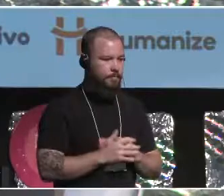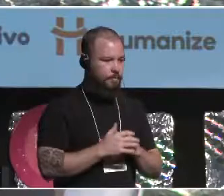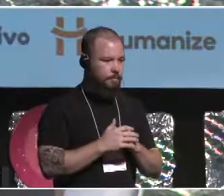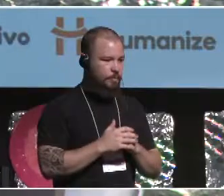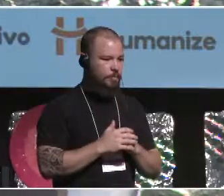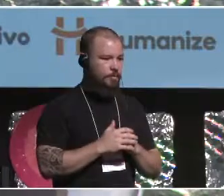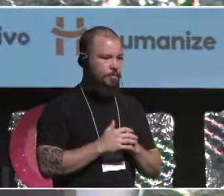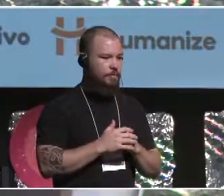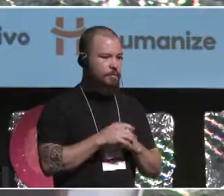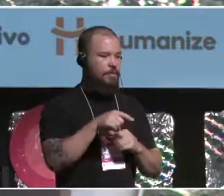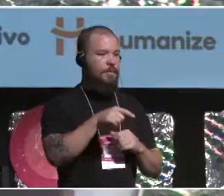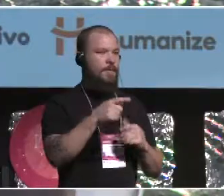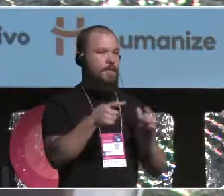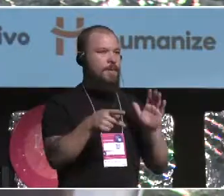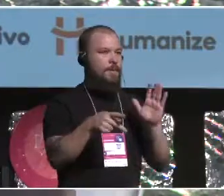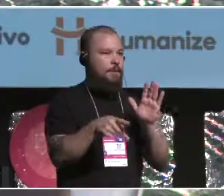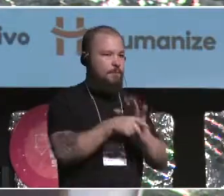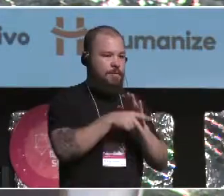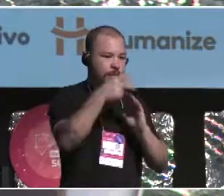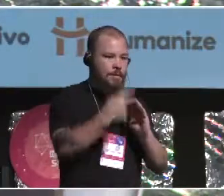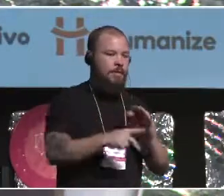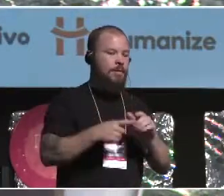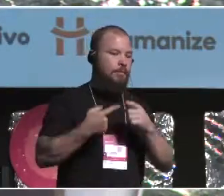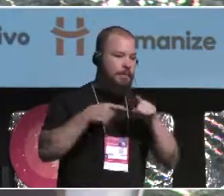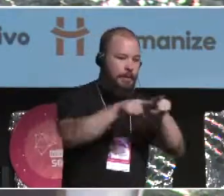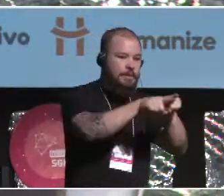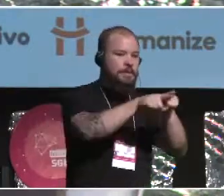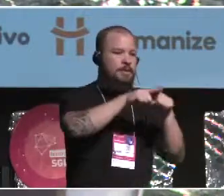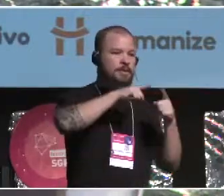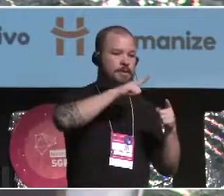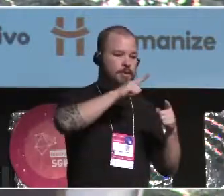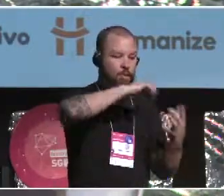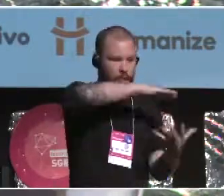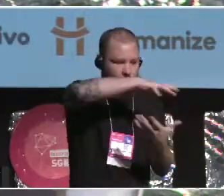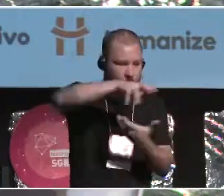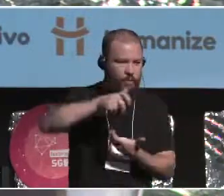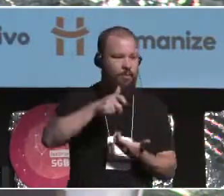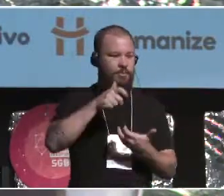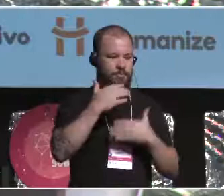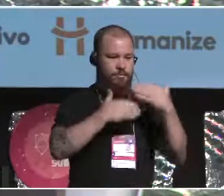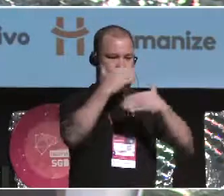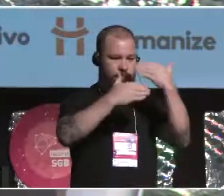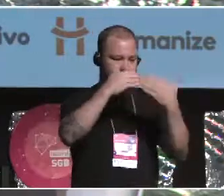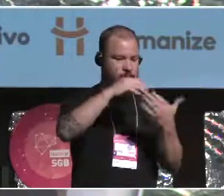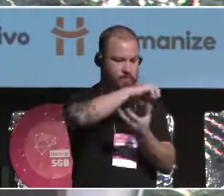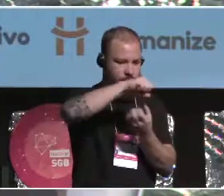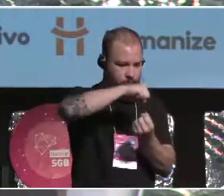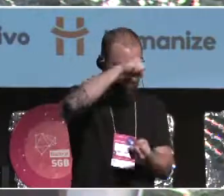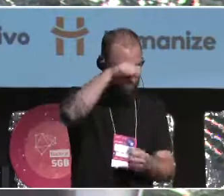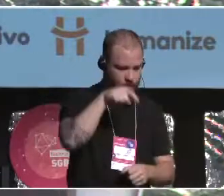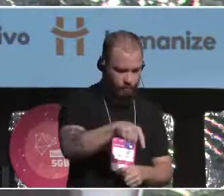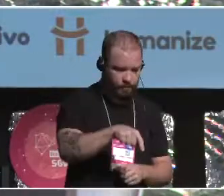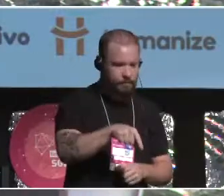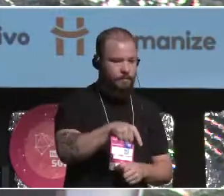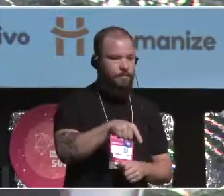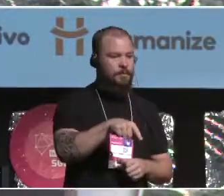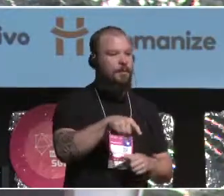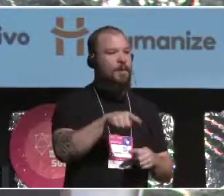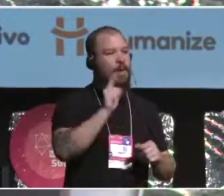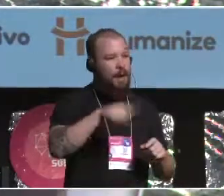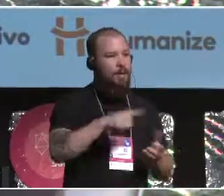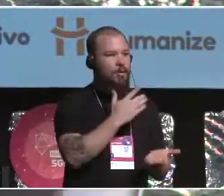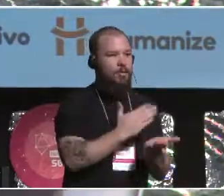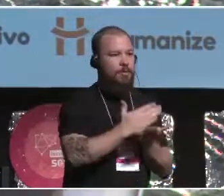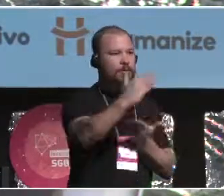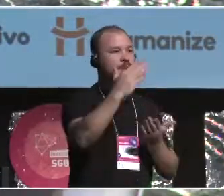tenemos con la Alianza Global para el Desarrollo Sostenible, es empezar a trabajar con